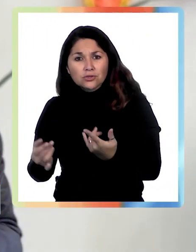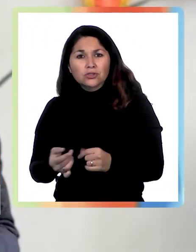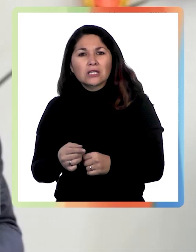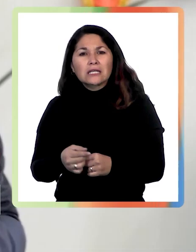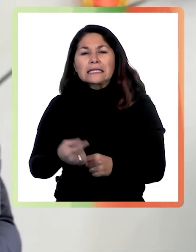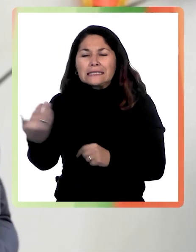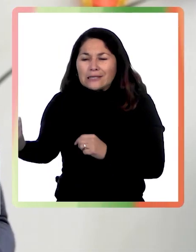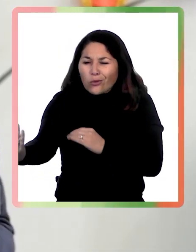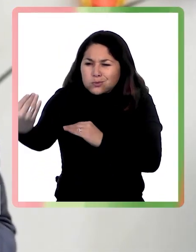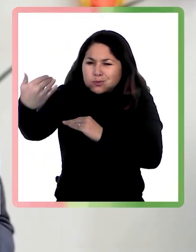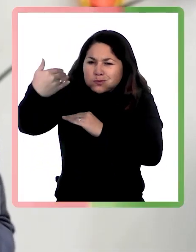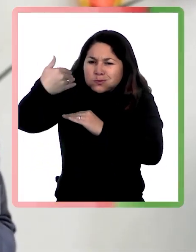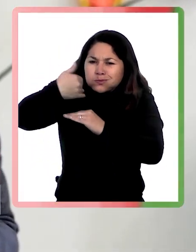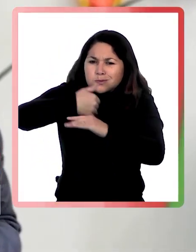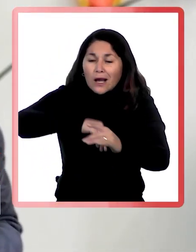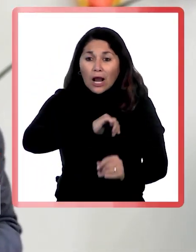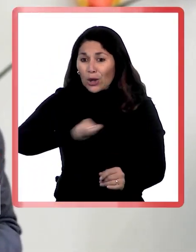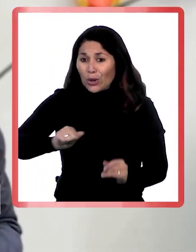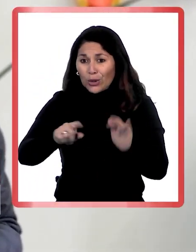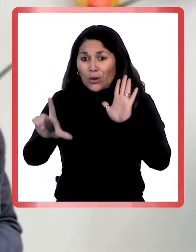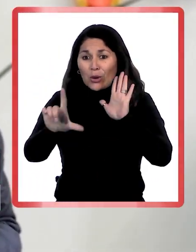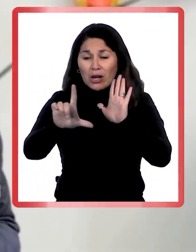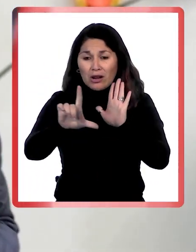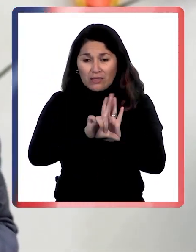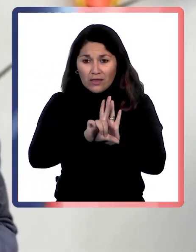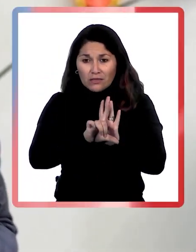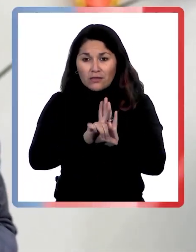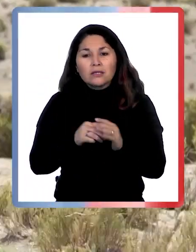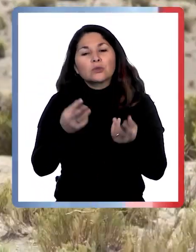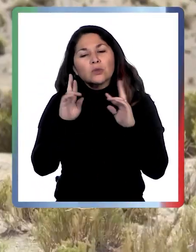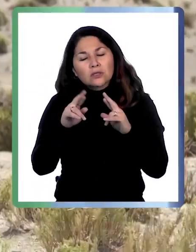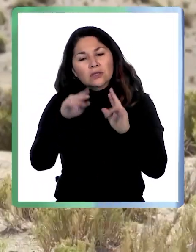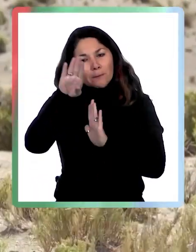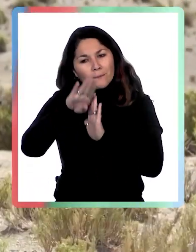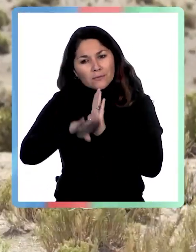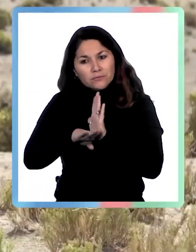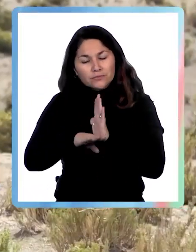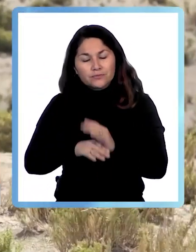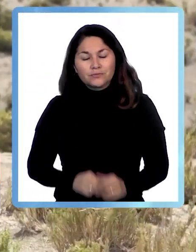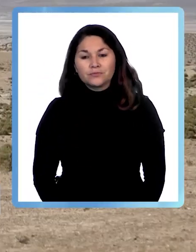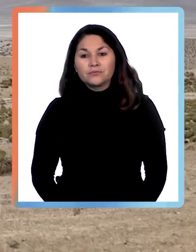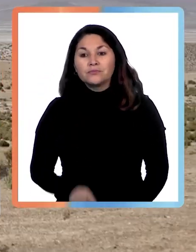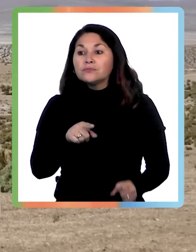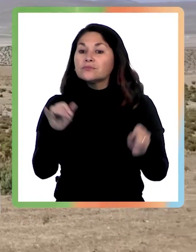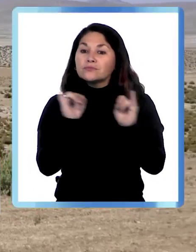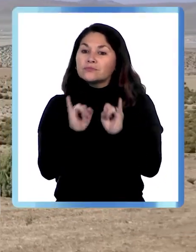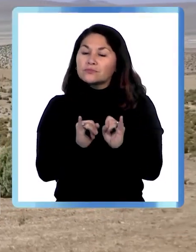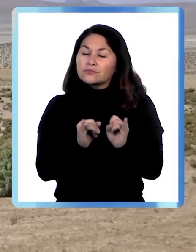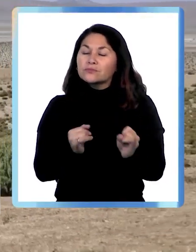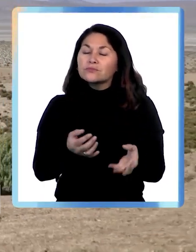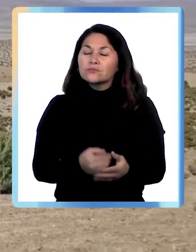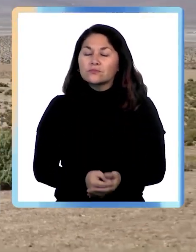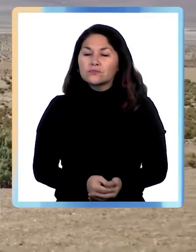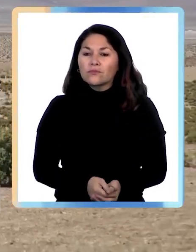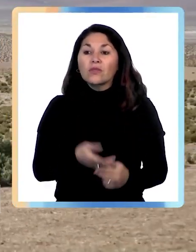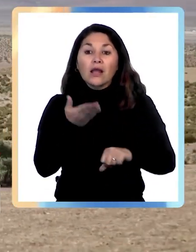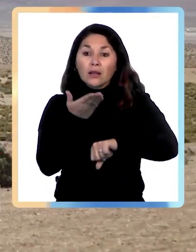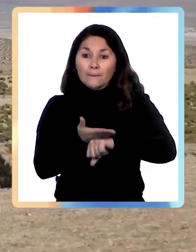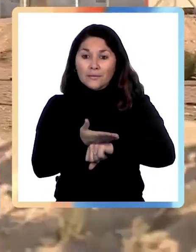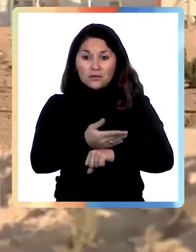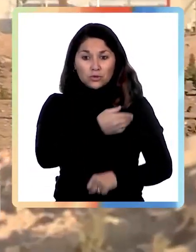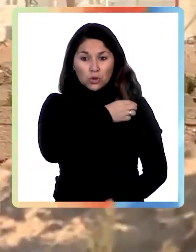atraviesan esta larga frontera sea mucho menor esta medida fue decretada por solicitud del